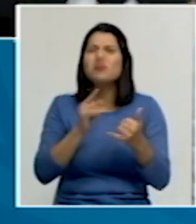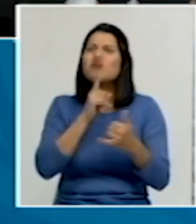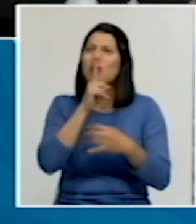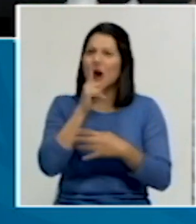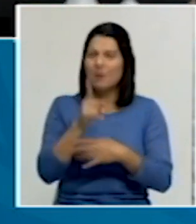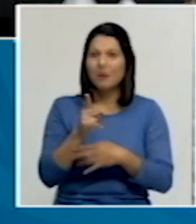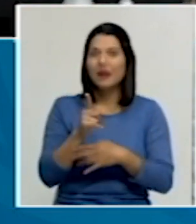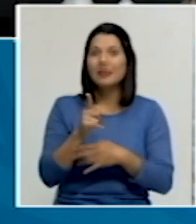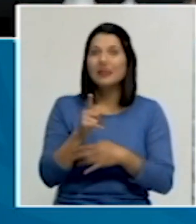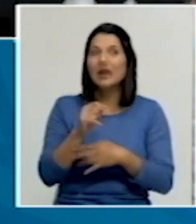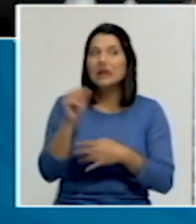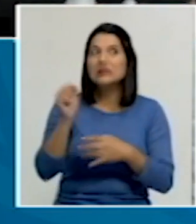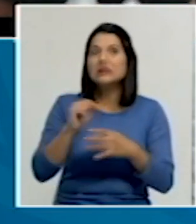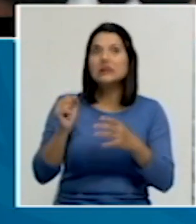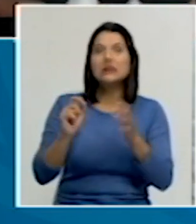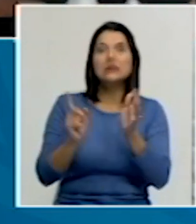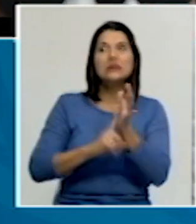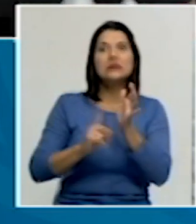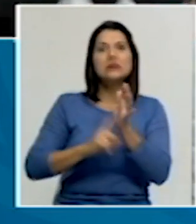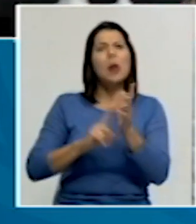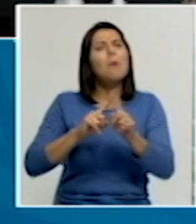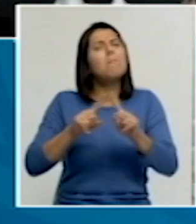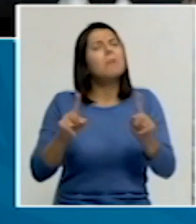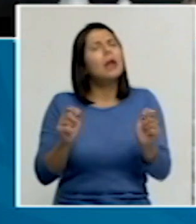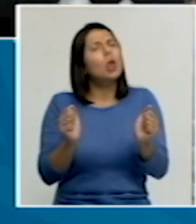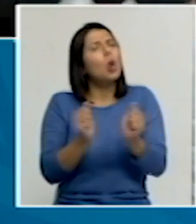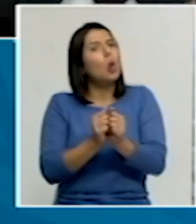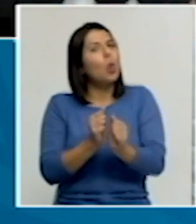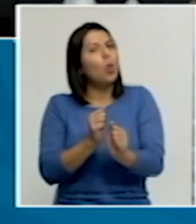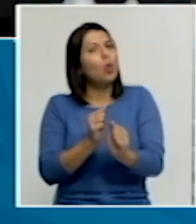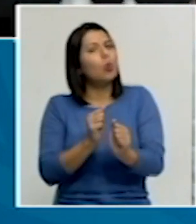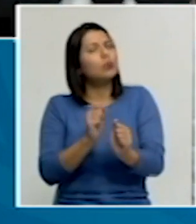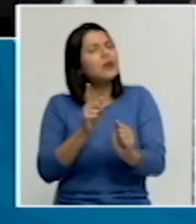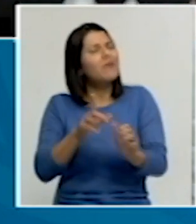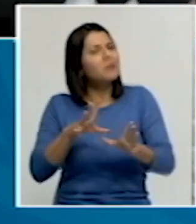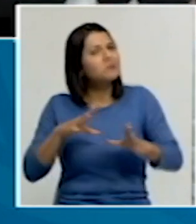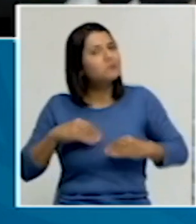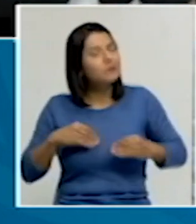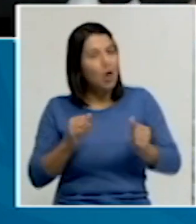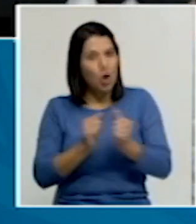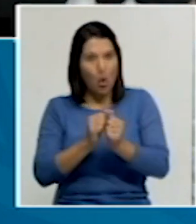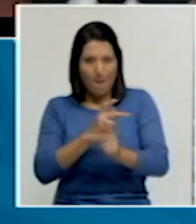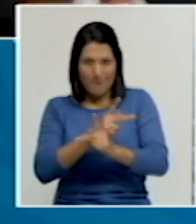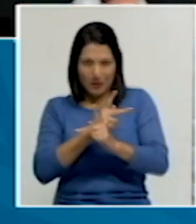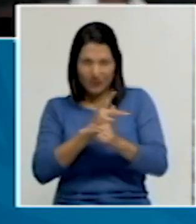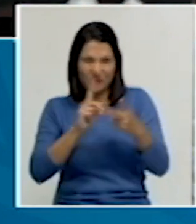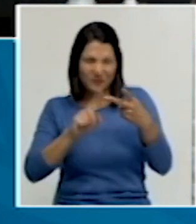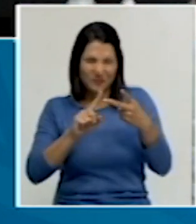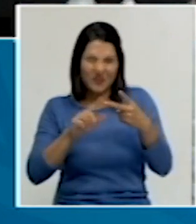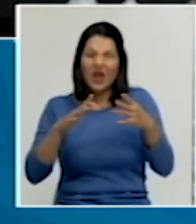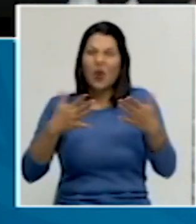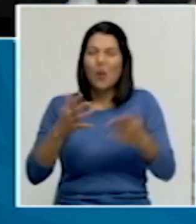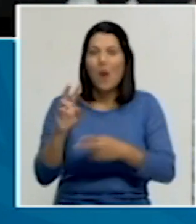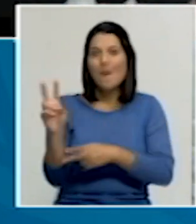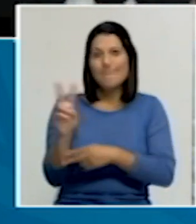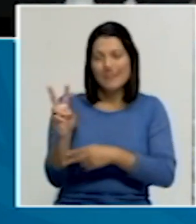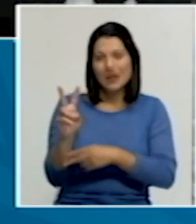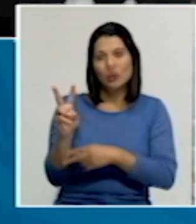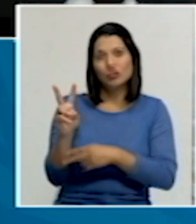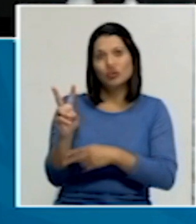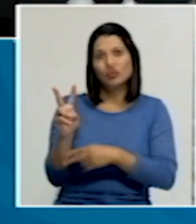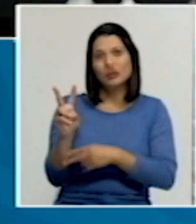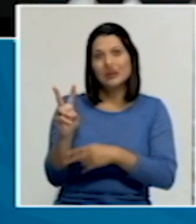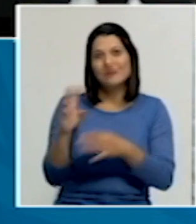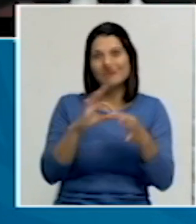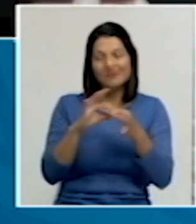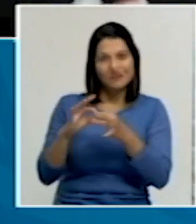enciende alarmas, pero que hay que tomarlas con mucha precaución, como es este virus del